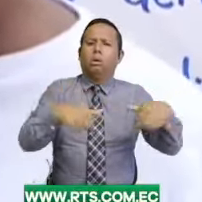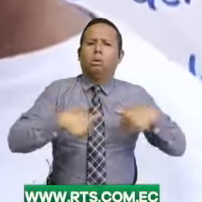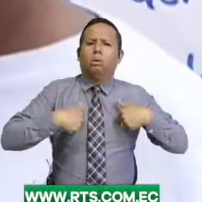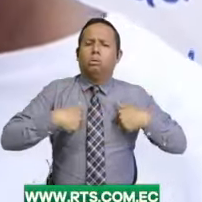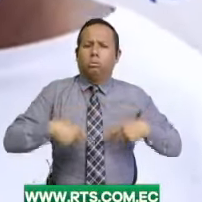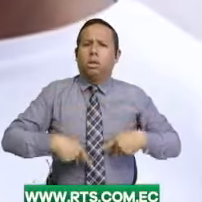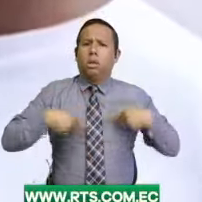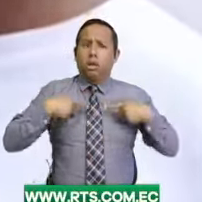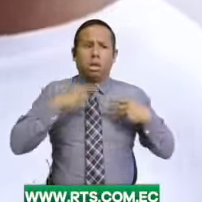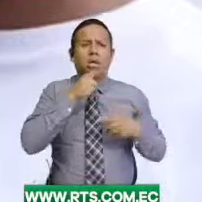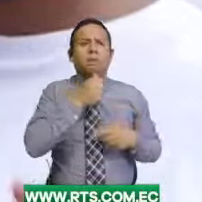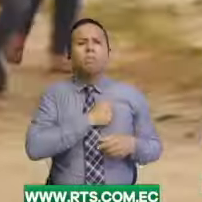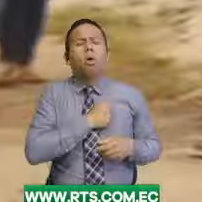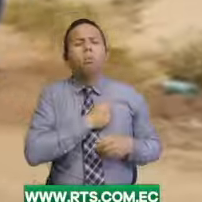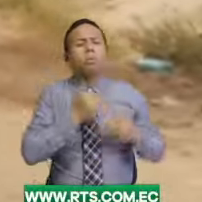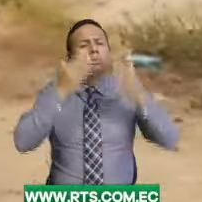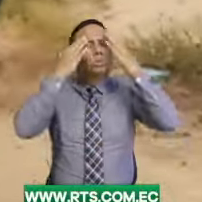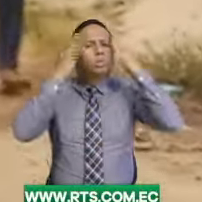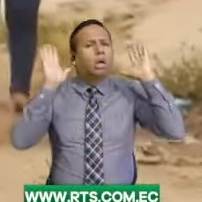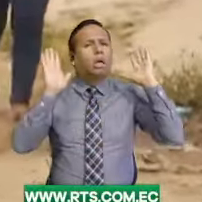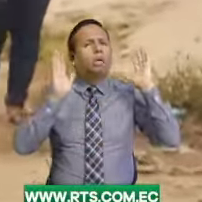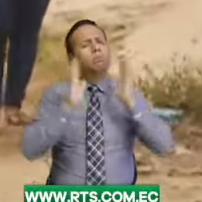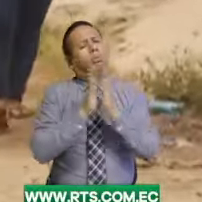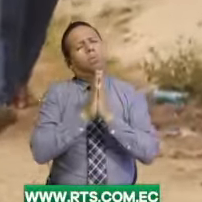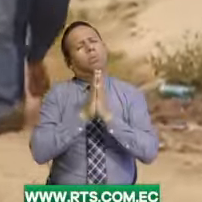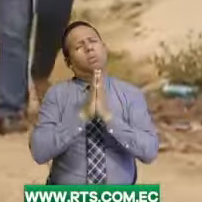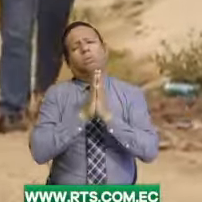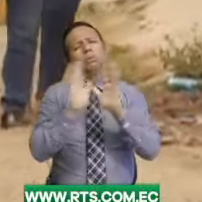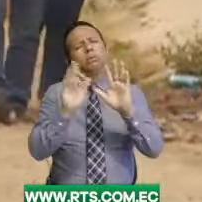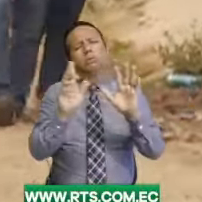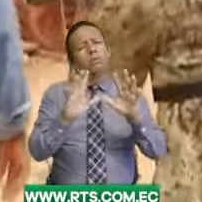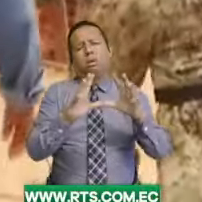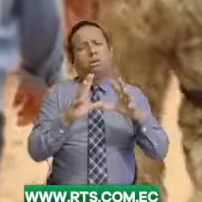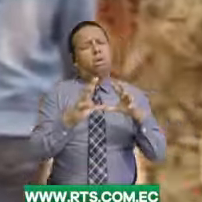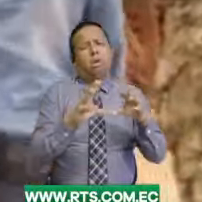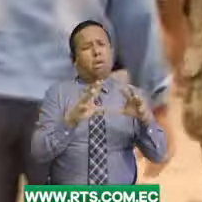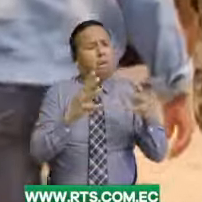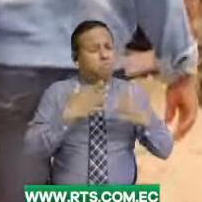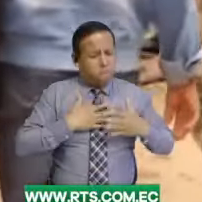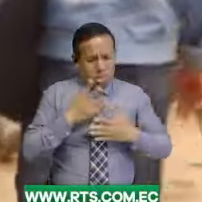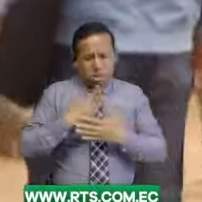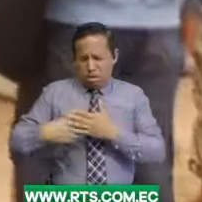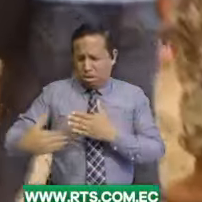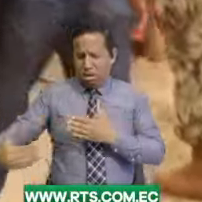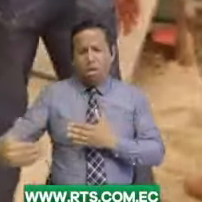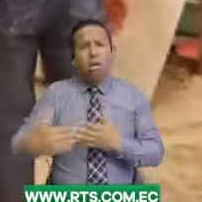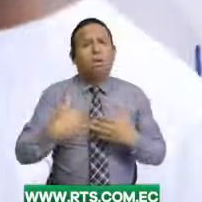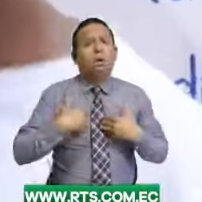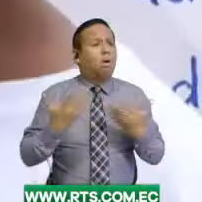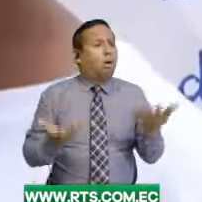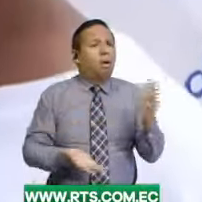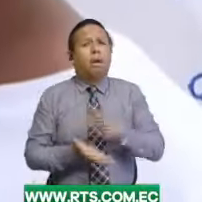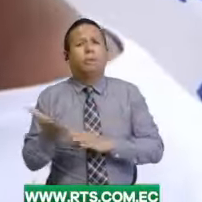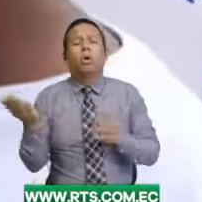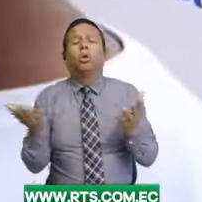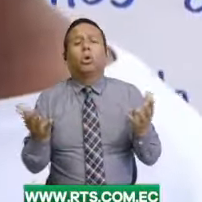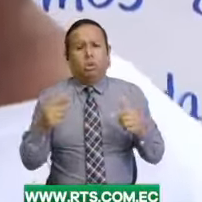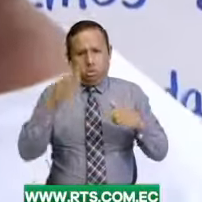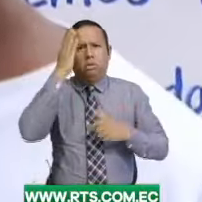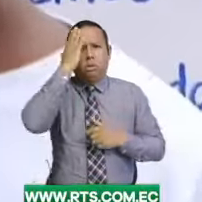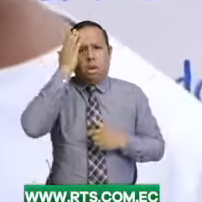encuentro y le ruego mucho que no aparezca porque no me quiero quedar en la calle con mis hijos porque no tengo a dónde irme. Sí soy